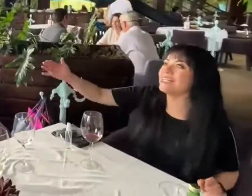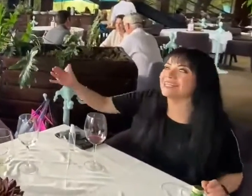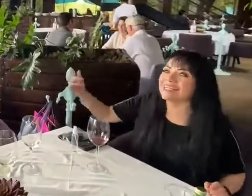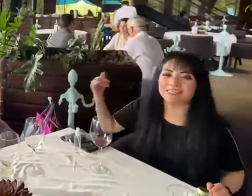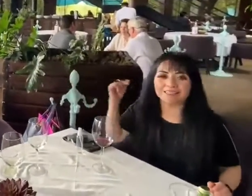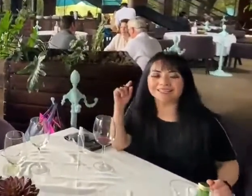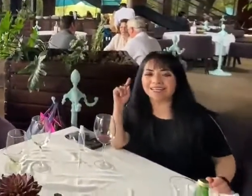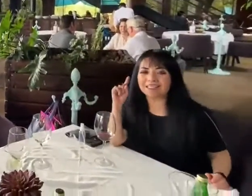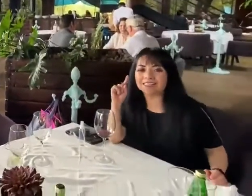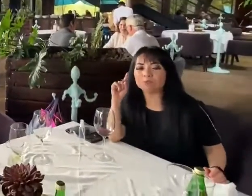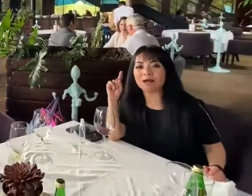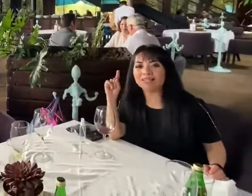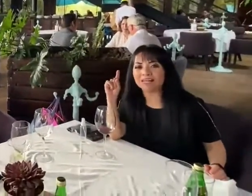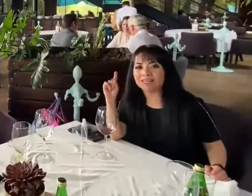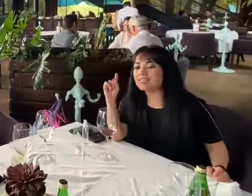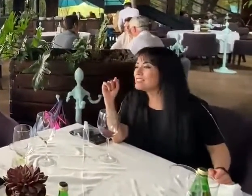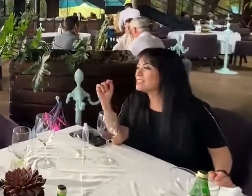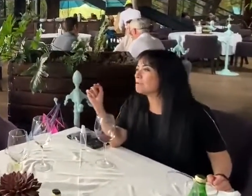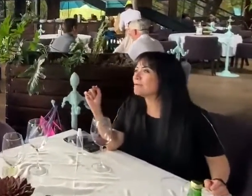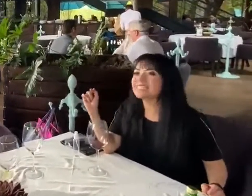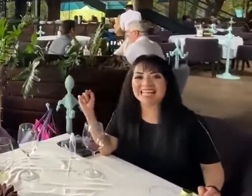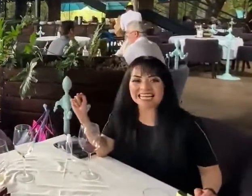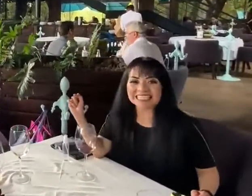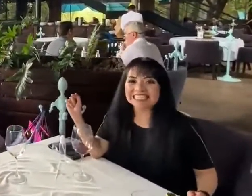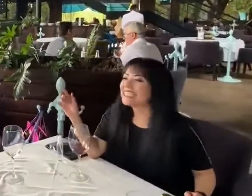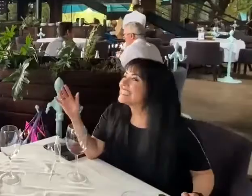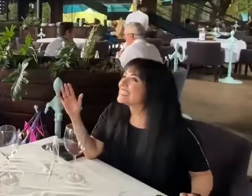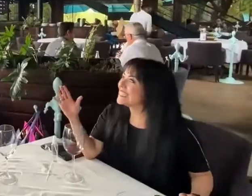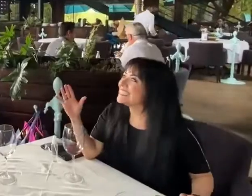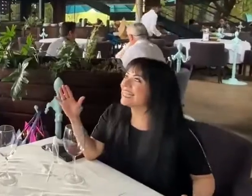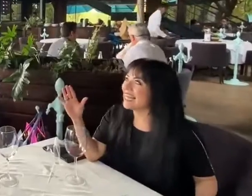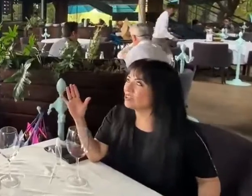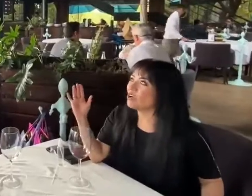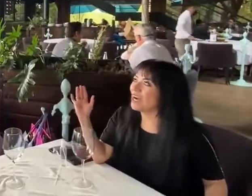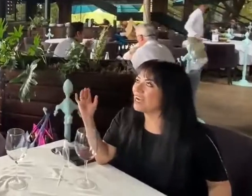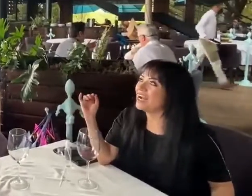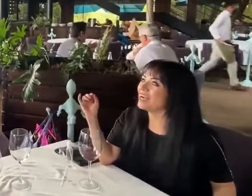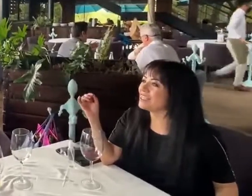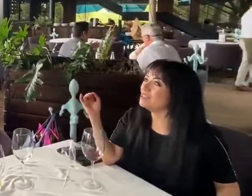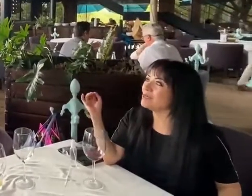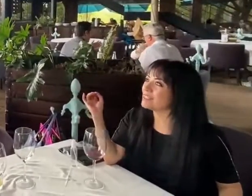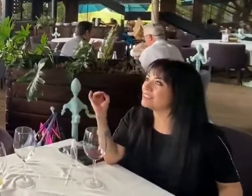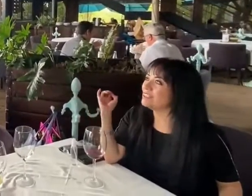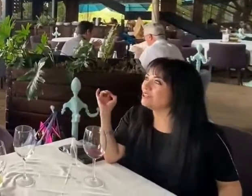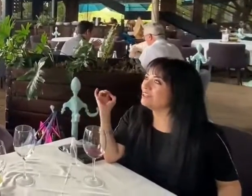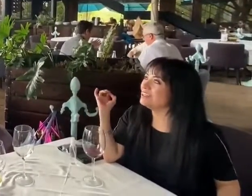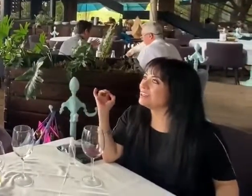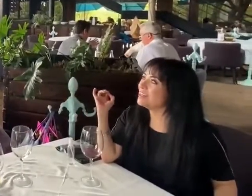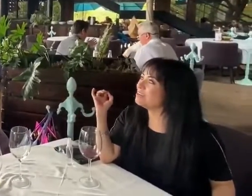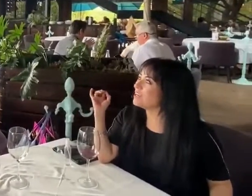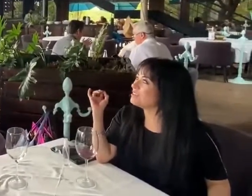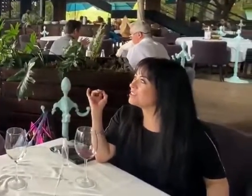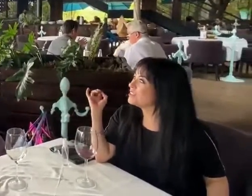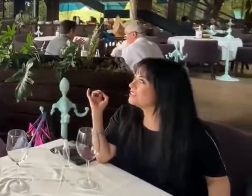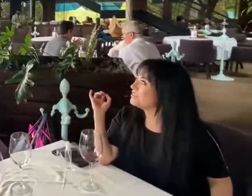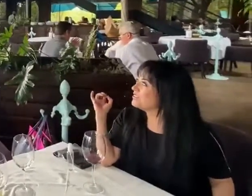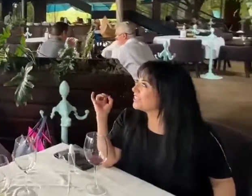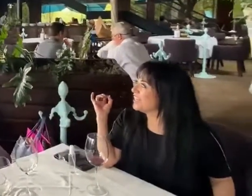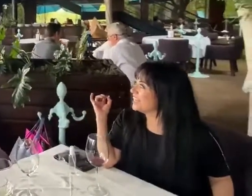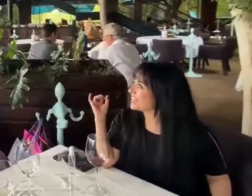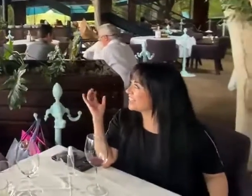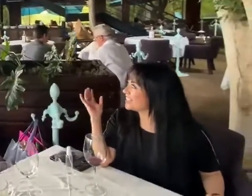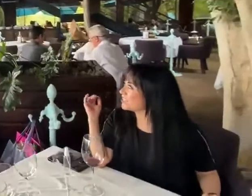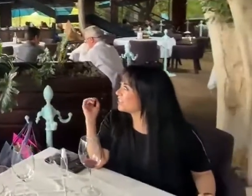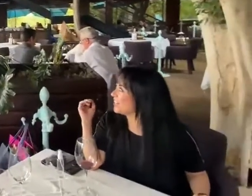ladito, nunca dar la espalda, siempre estar de lado. De lado, ajá, y me retiro.